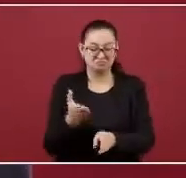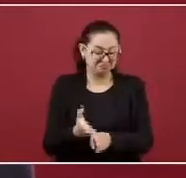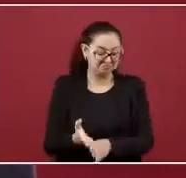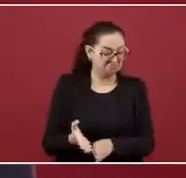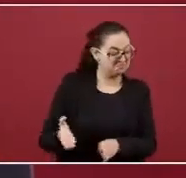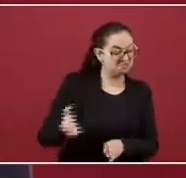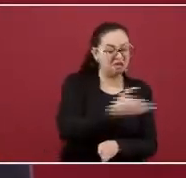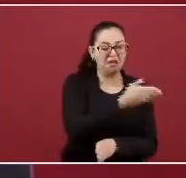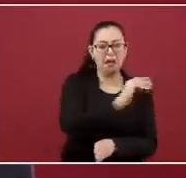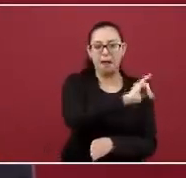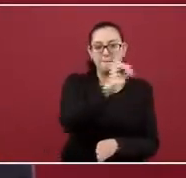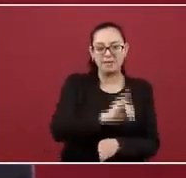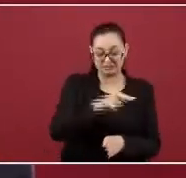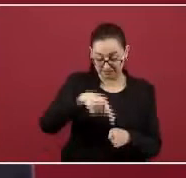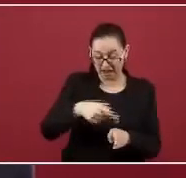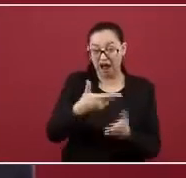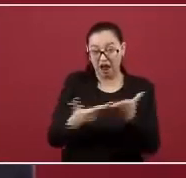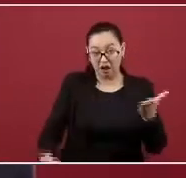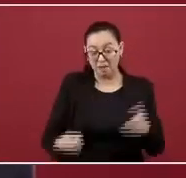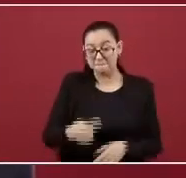hay